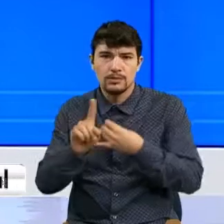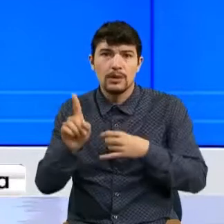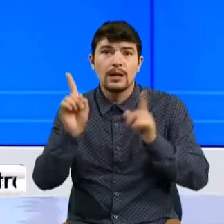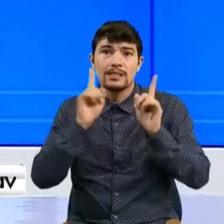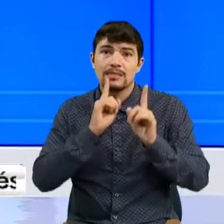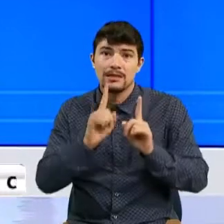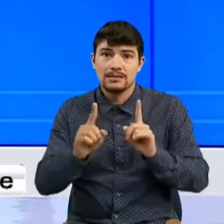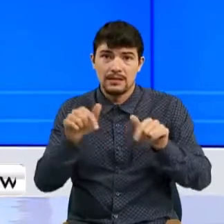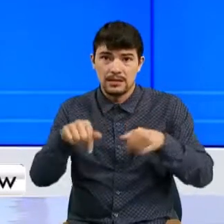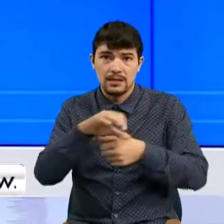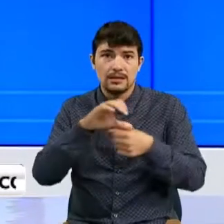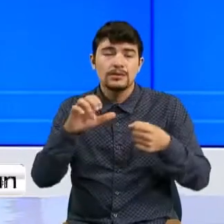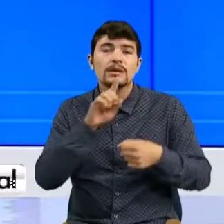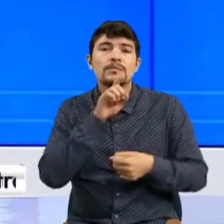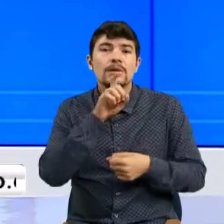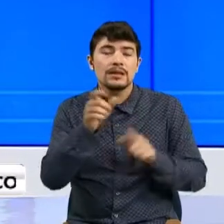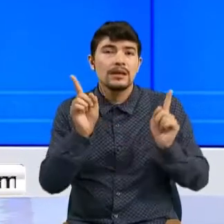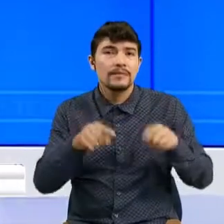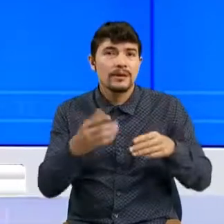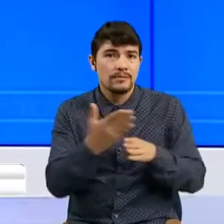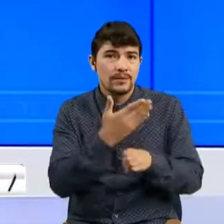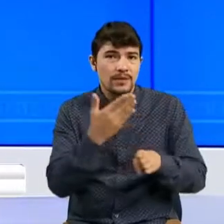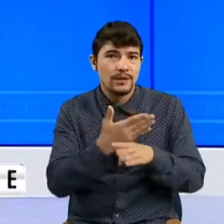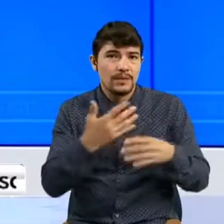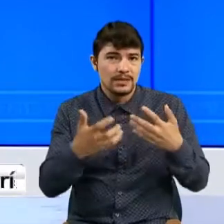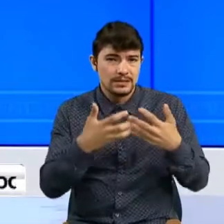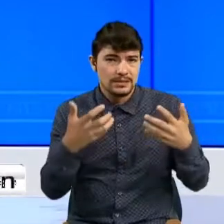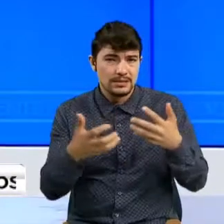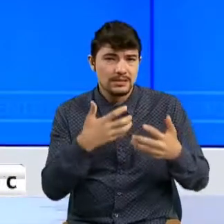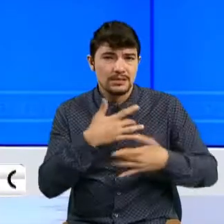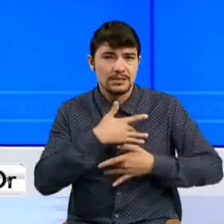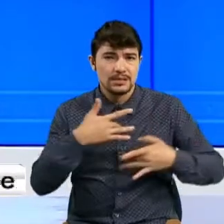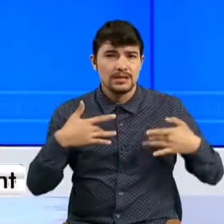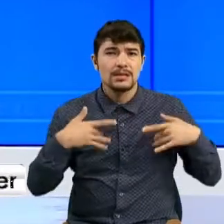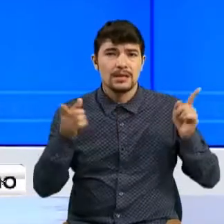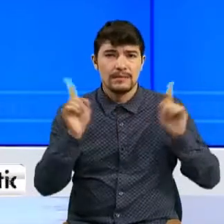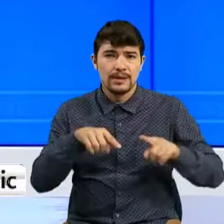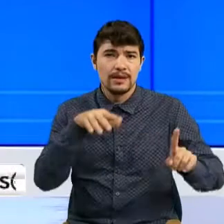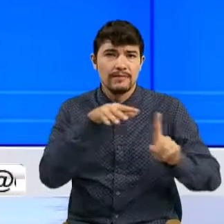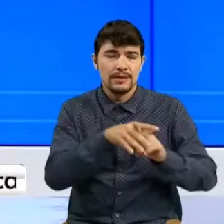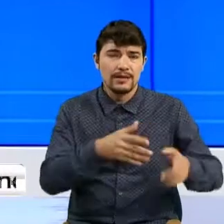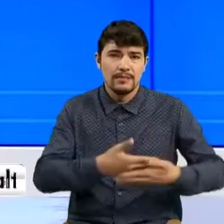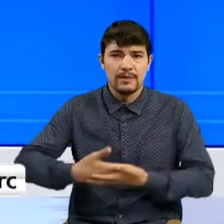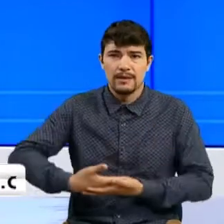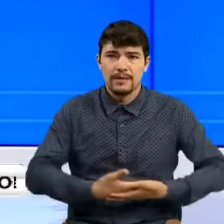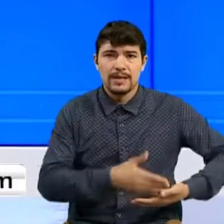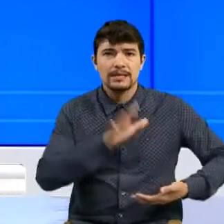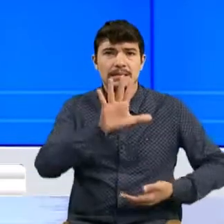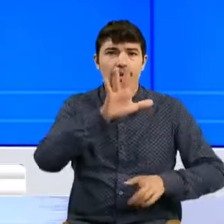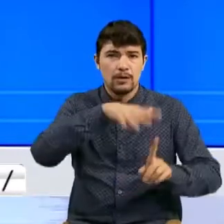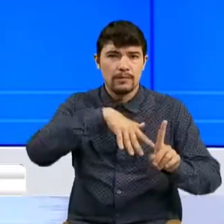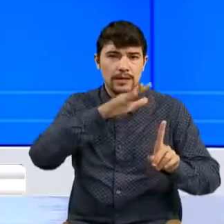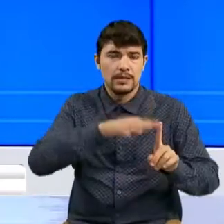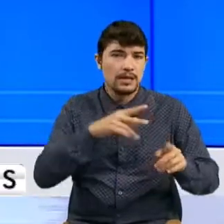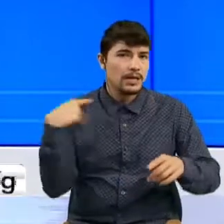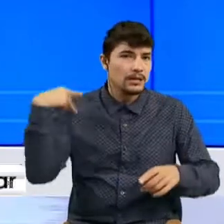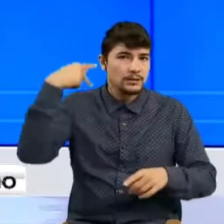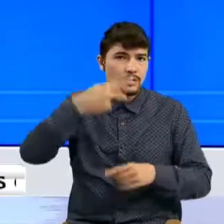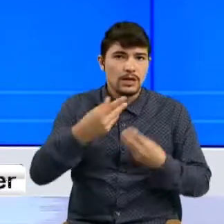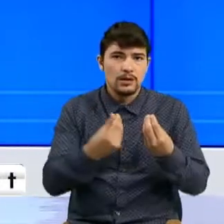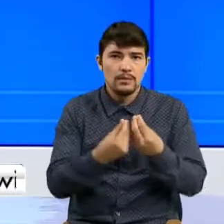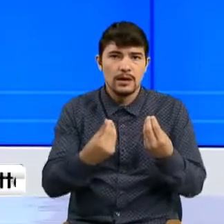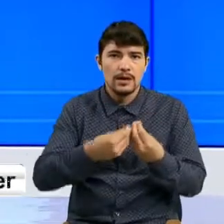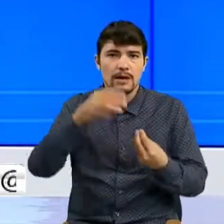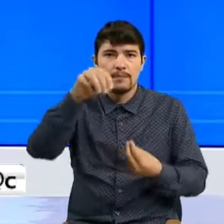la ciudad de bucaramanga también la crisis de la salud en esta o en otra ocasión afecta también a una bebé de tan sólo cinco meses la historia la tiene nuestra compañera